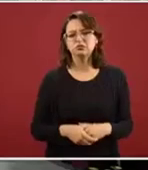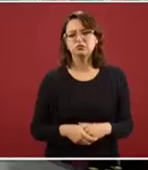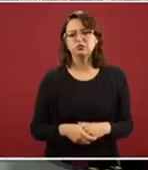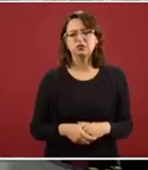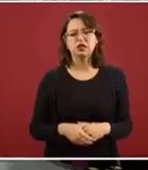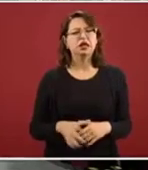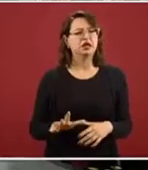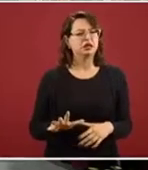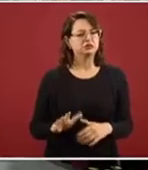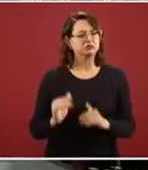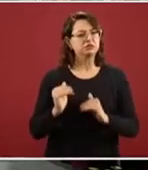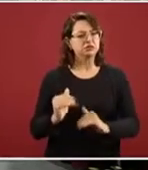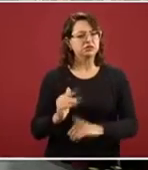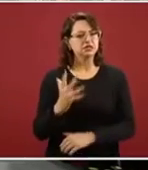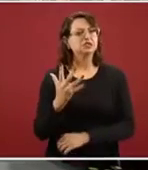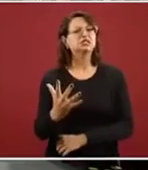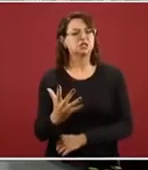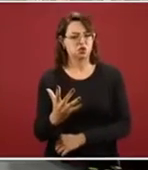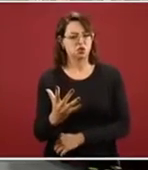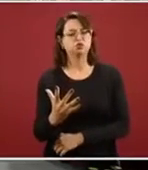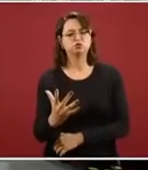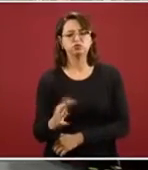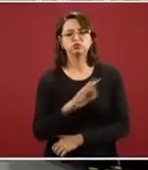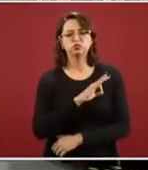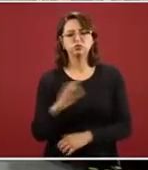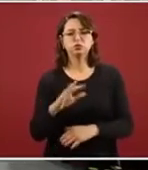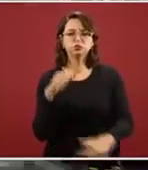hasta cinco, para